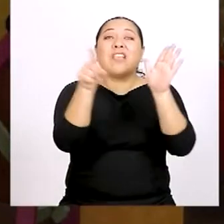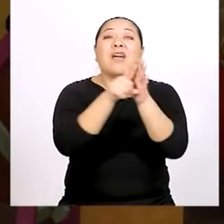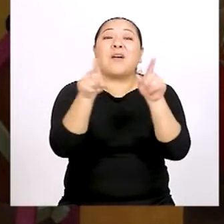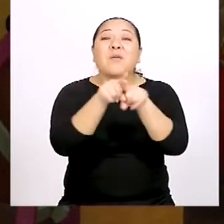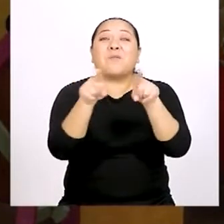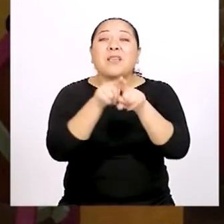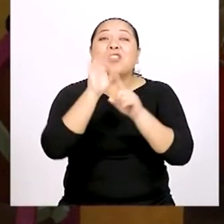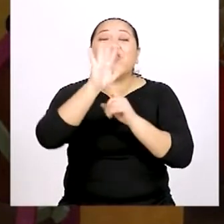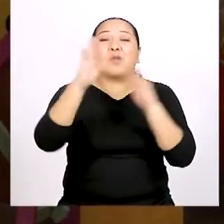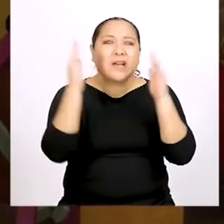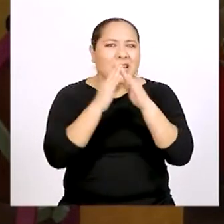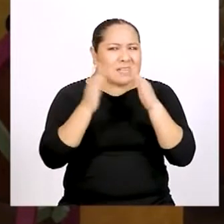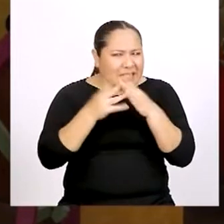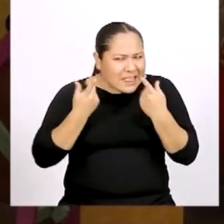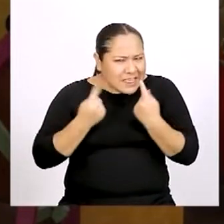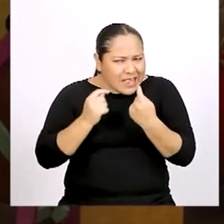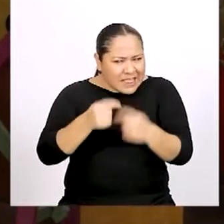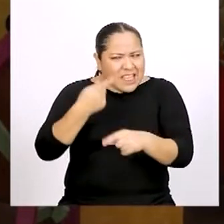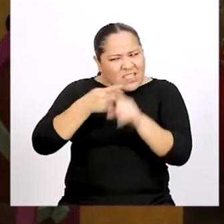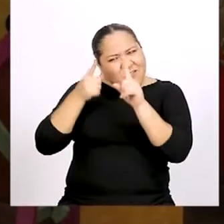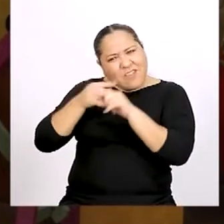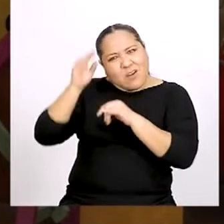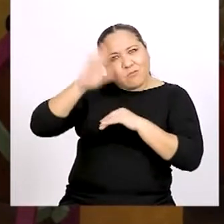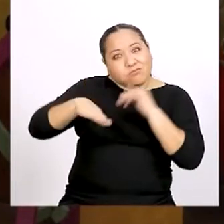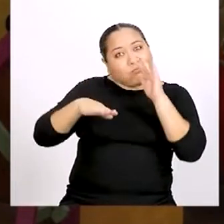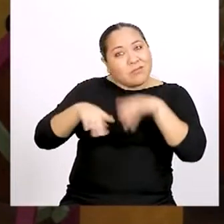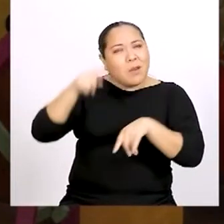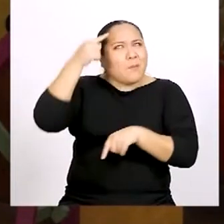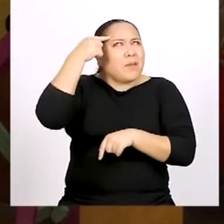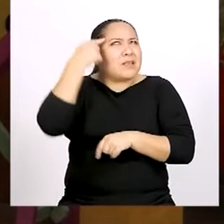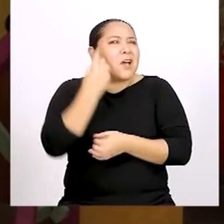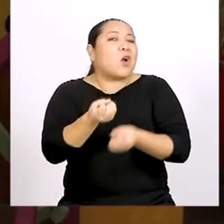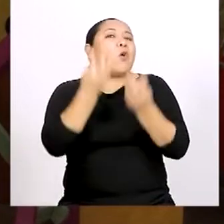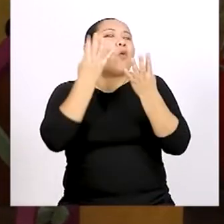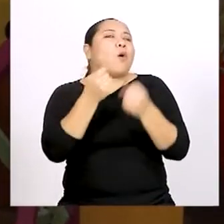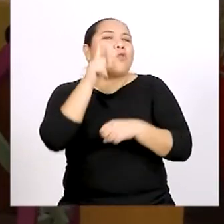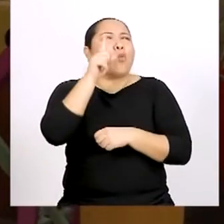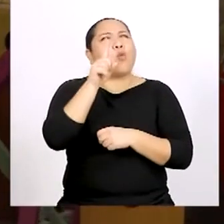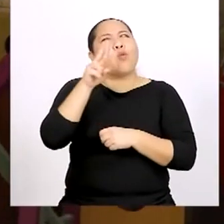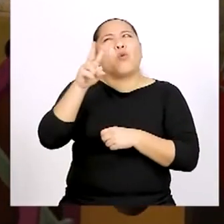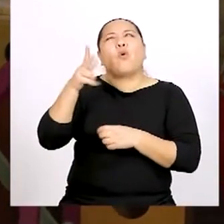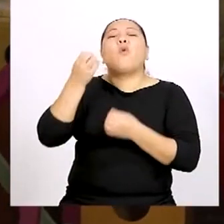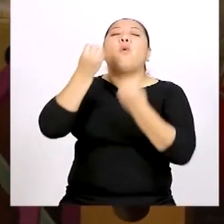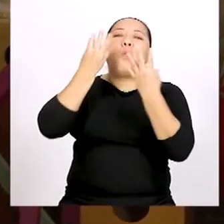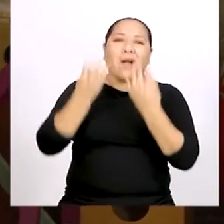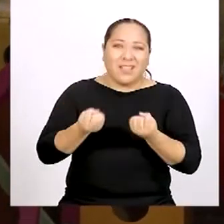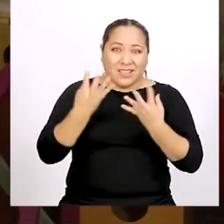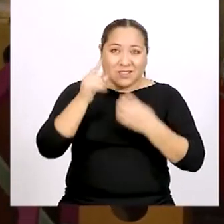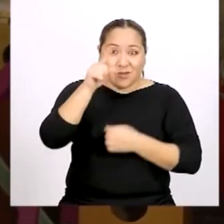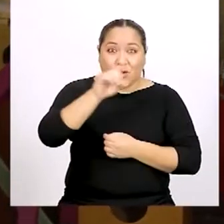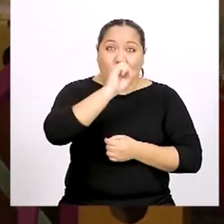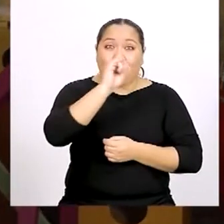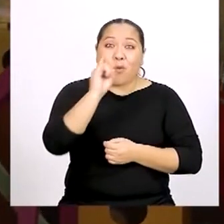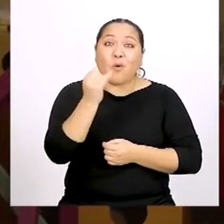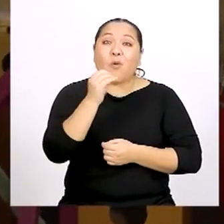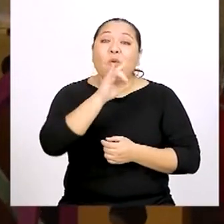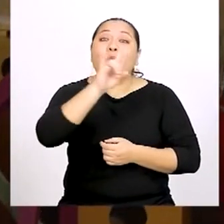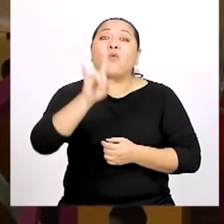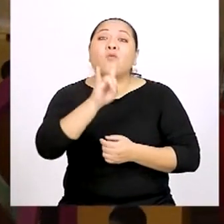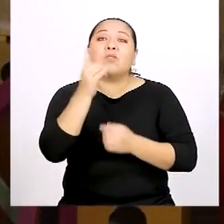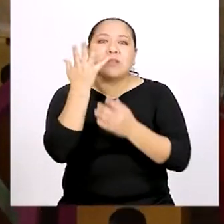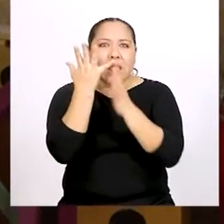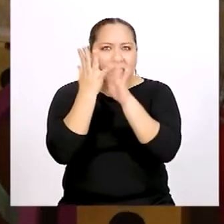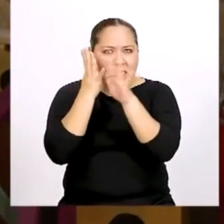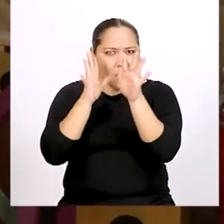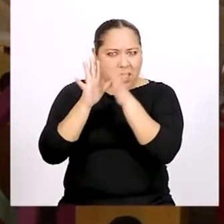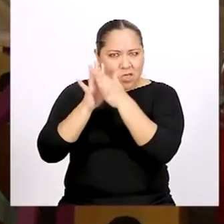Tú también en casa puedes inventar secuencias de golpes. Piensa cuántos golpes quieres tocar. Puedes usar tus dedos